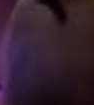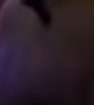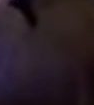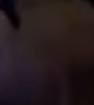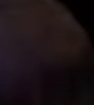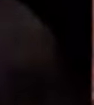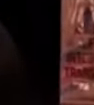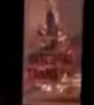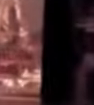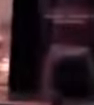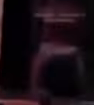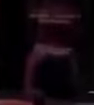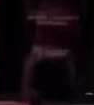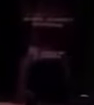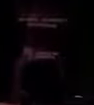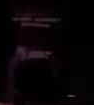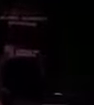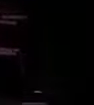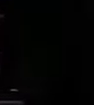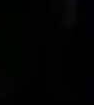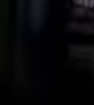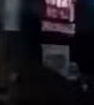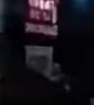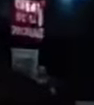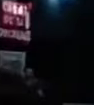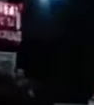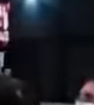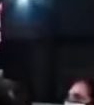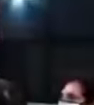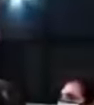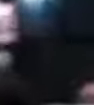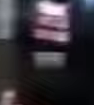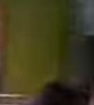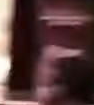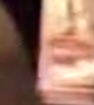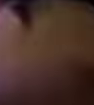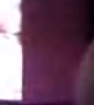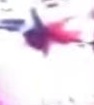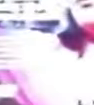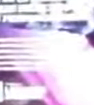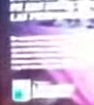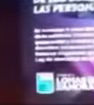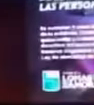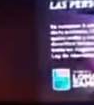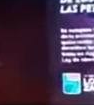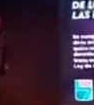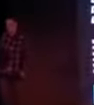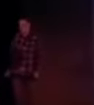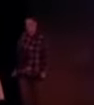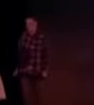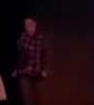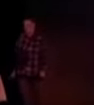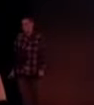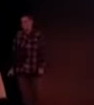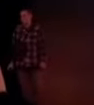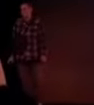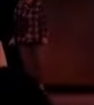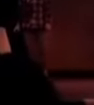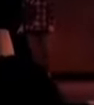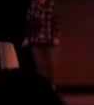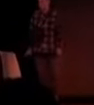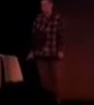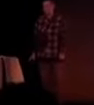de esta lucha. Queremos darle la bienvenida a la señora secretaria de Mujeres, Género y Diversidad, la señora Tamara Gómez.